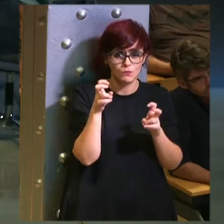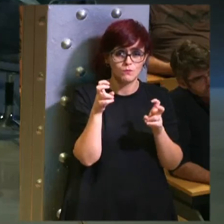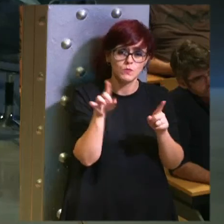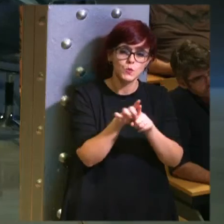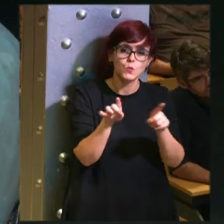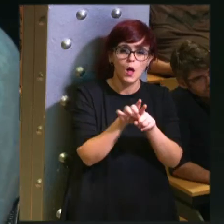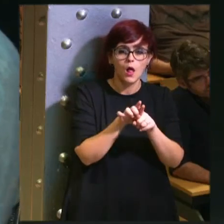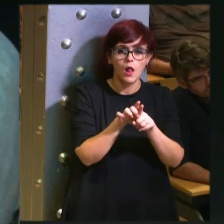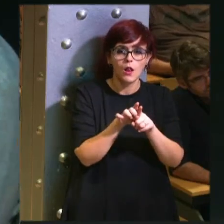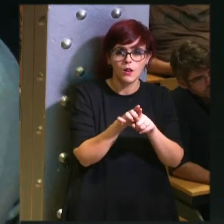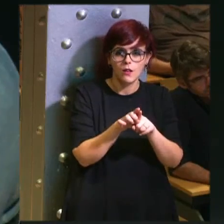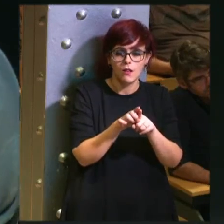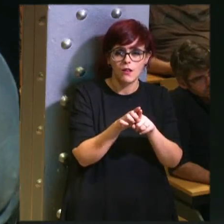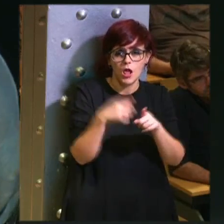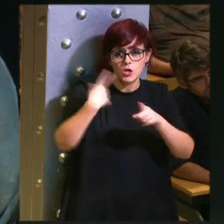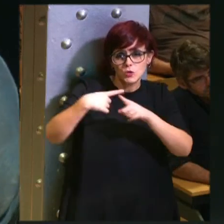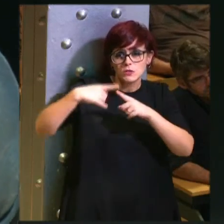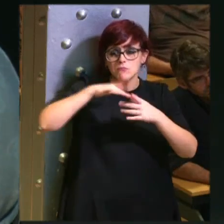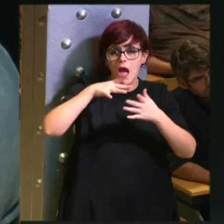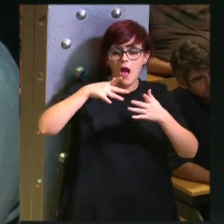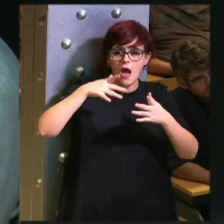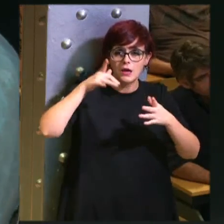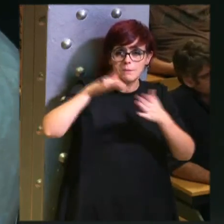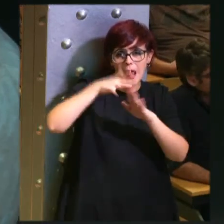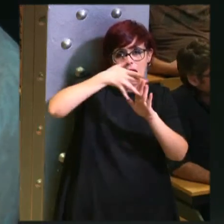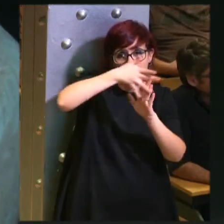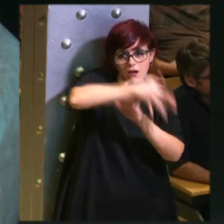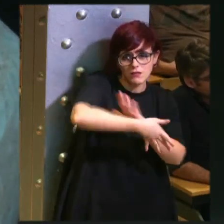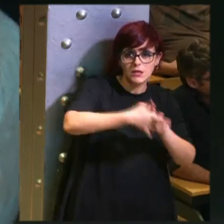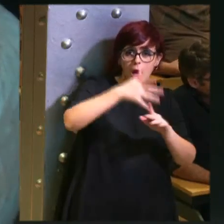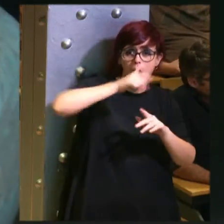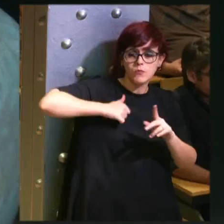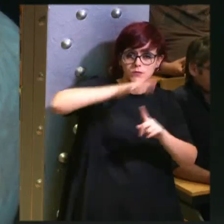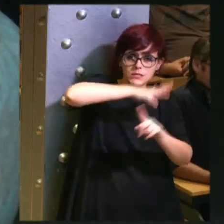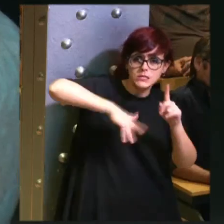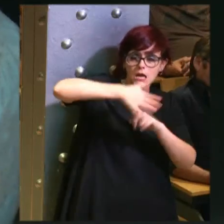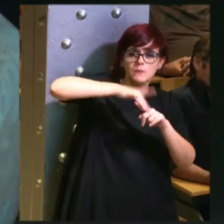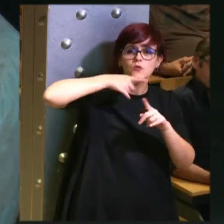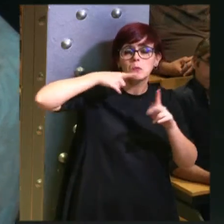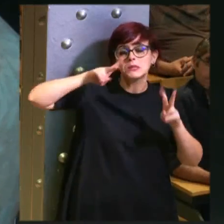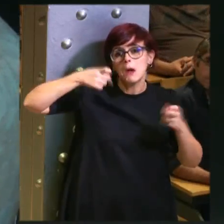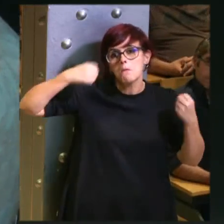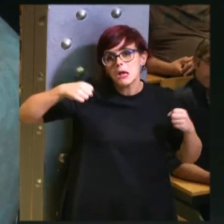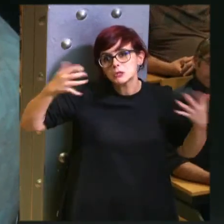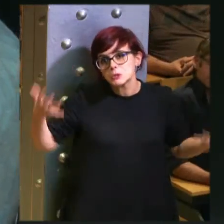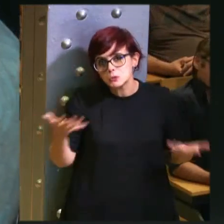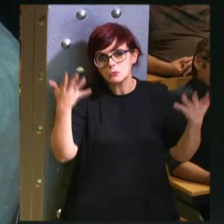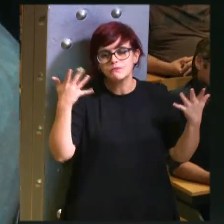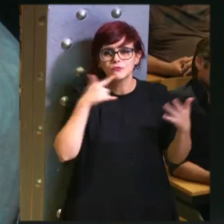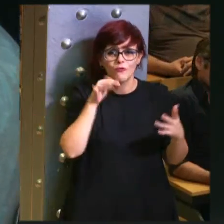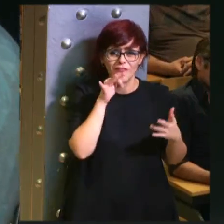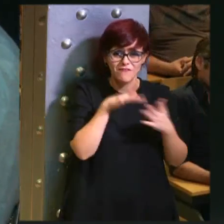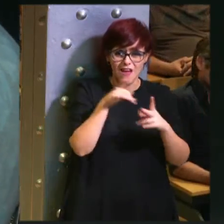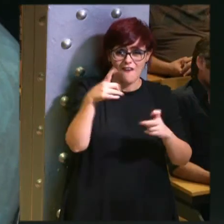de artilugios y cosas distintas con la narrativa. Y luego, a un nivel práctico, pues todavía, porque